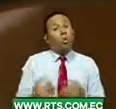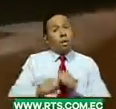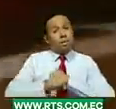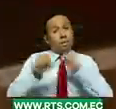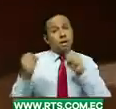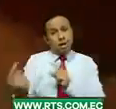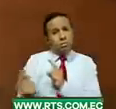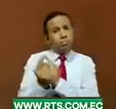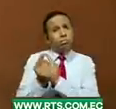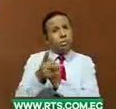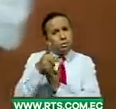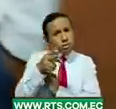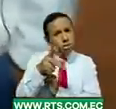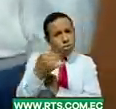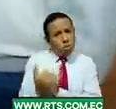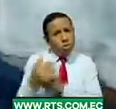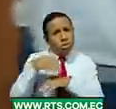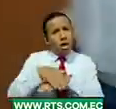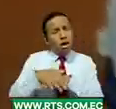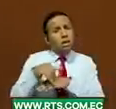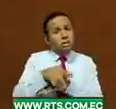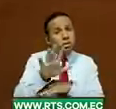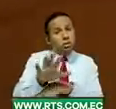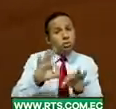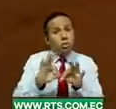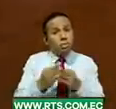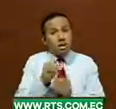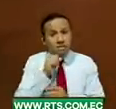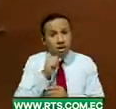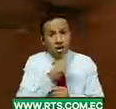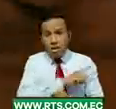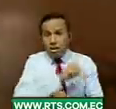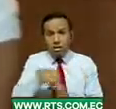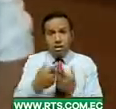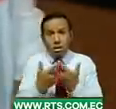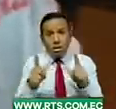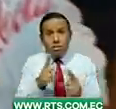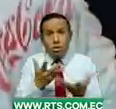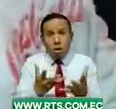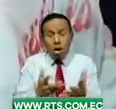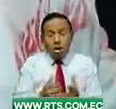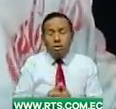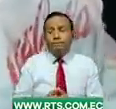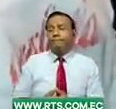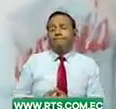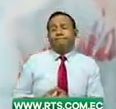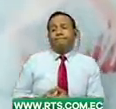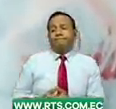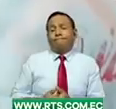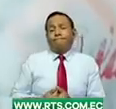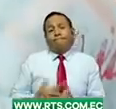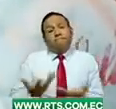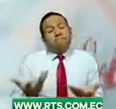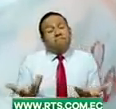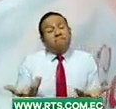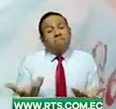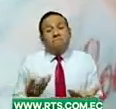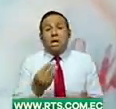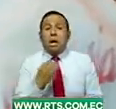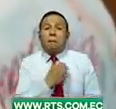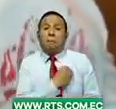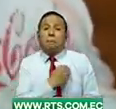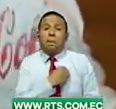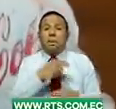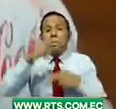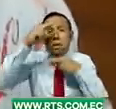tarde. Todavía no le entregan ni sale sus familiares. No tenemos noticia de los familiares. No sabemos si está vivo o